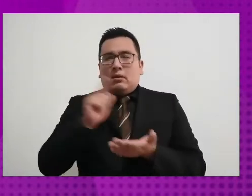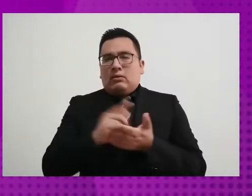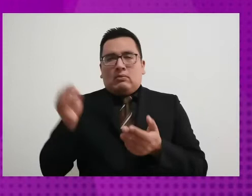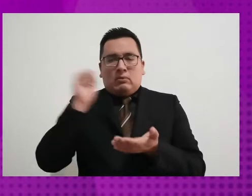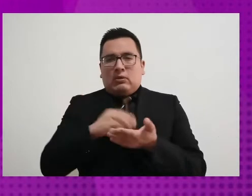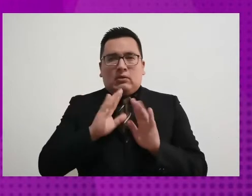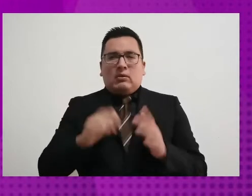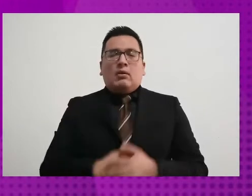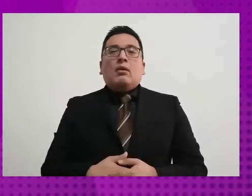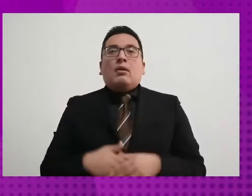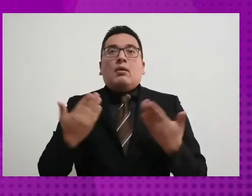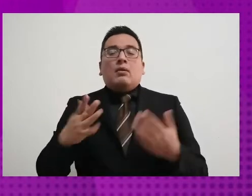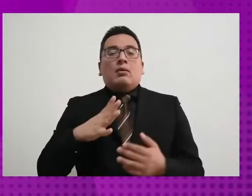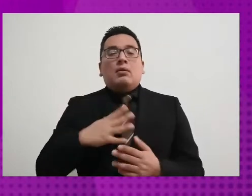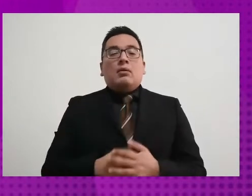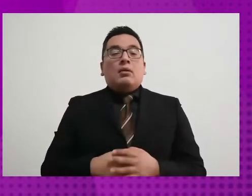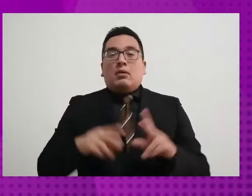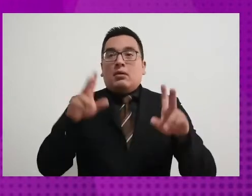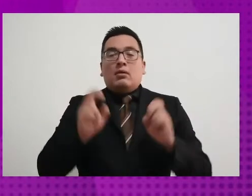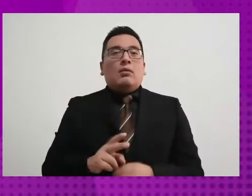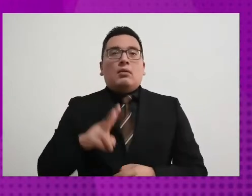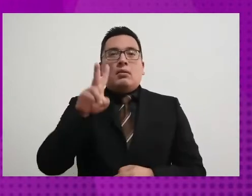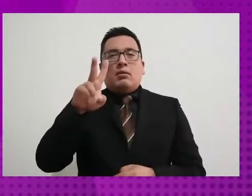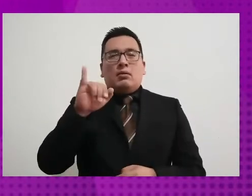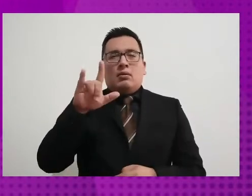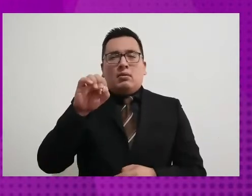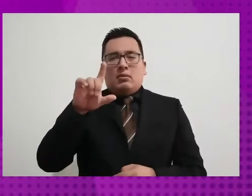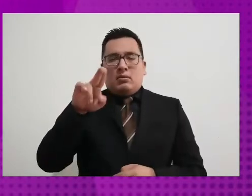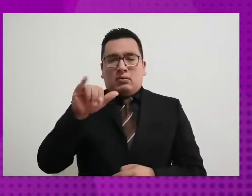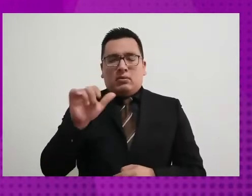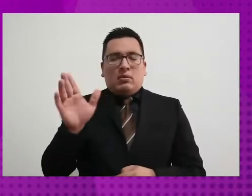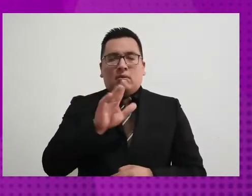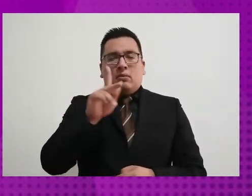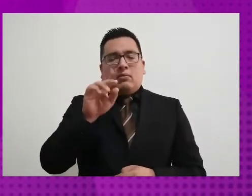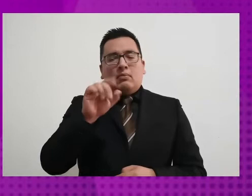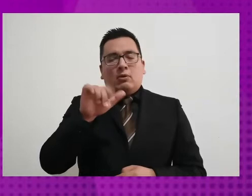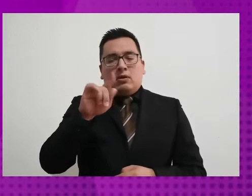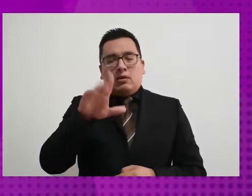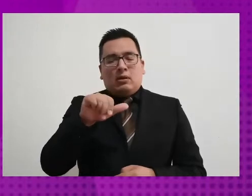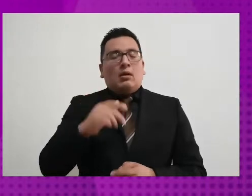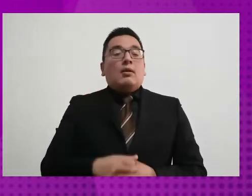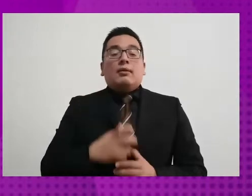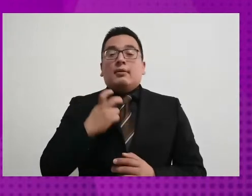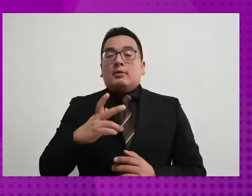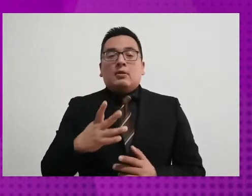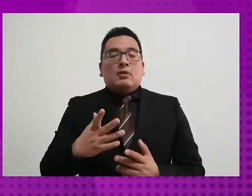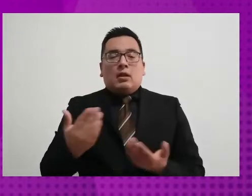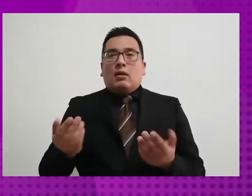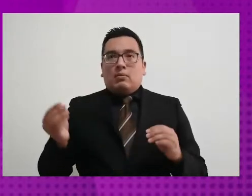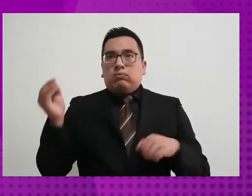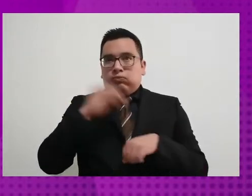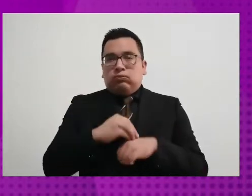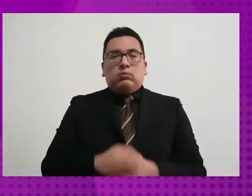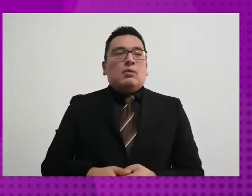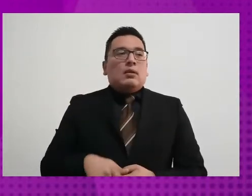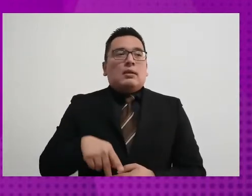Oficial de la Federación, y también ahora la de violencia política en razón de género. Hubo entidades federativas que desafortunadamente no lo hicieron